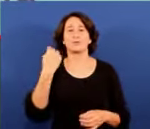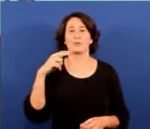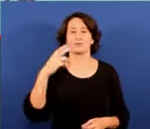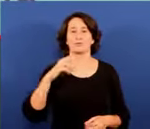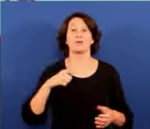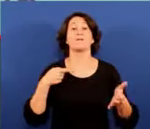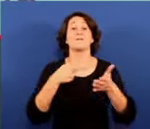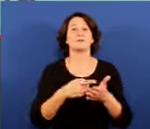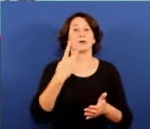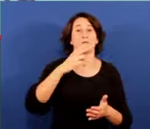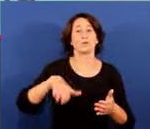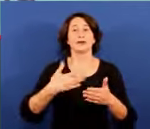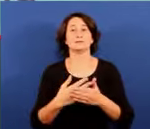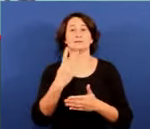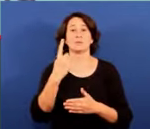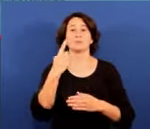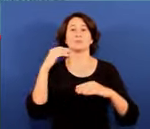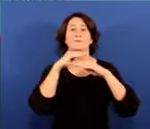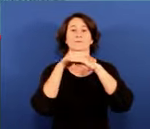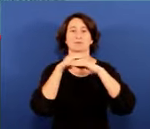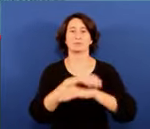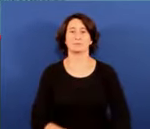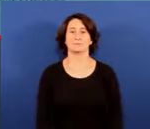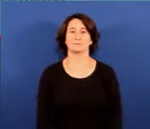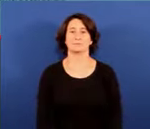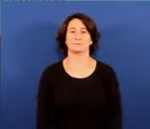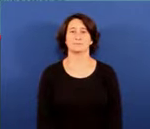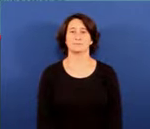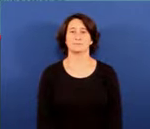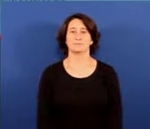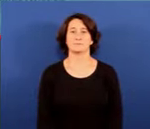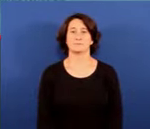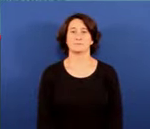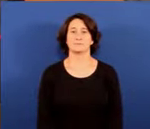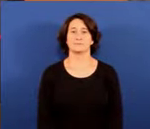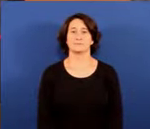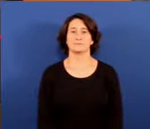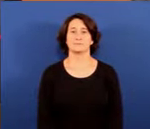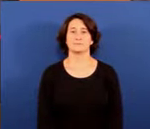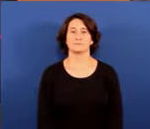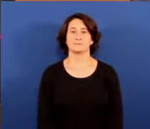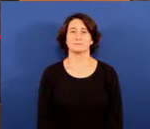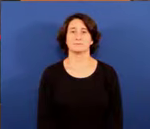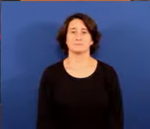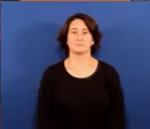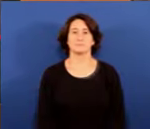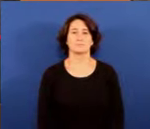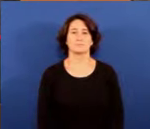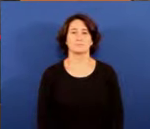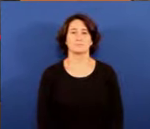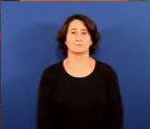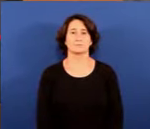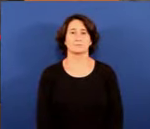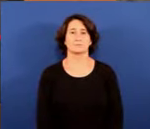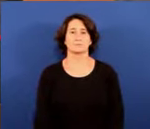la semana de la degustación del concurso de pinchos Bilbao Vizcaya Pincho Txapelketa 2012. Este certamen, que permitirá disfrutar